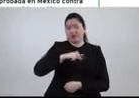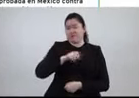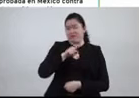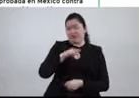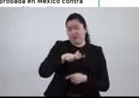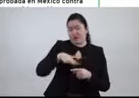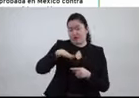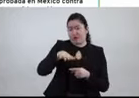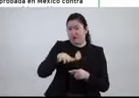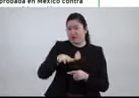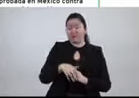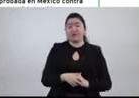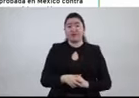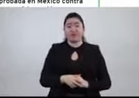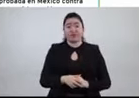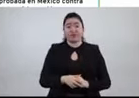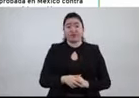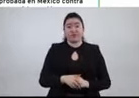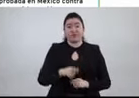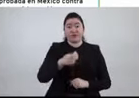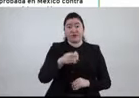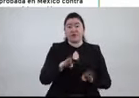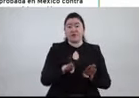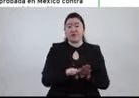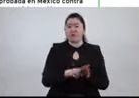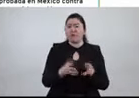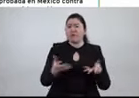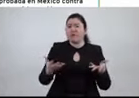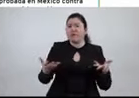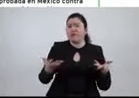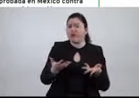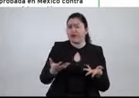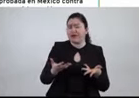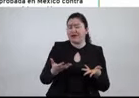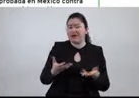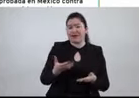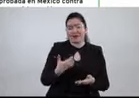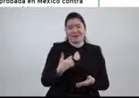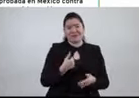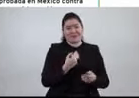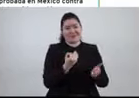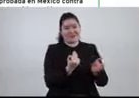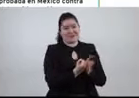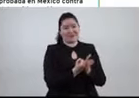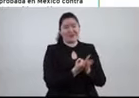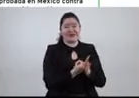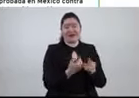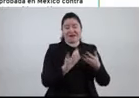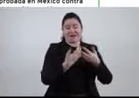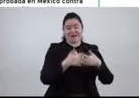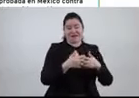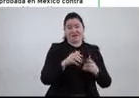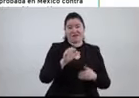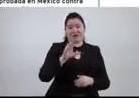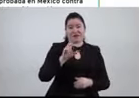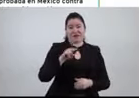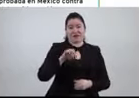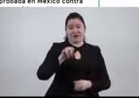circula. Y esta fue desarrollada por CanSino y la vacuna se